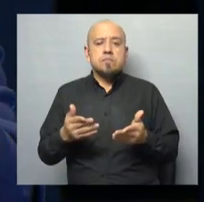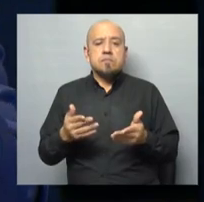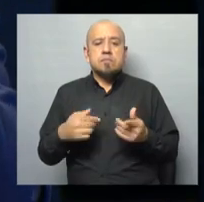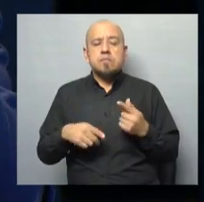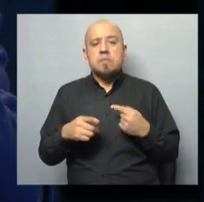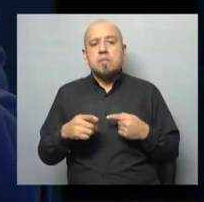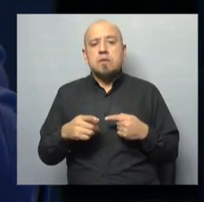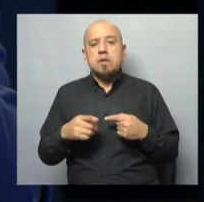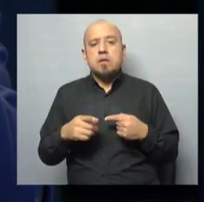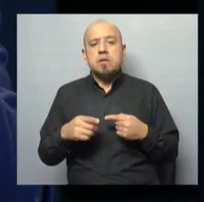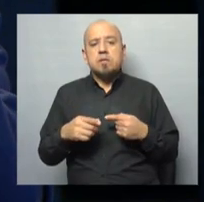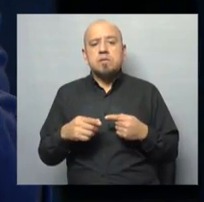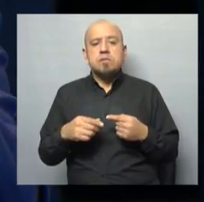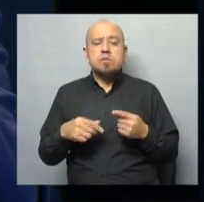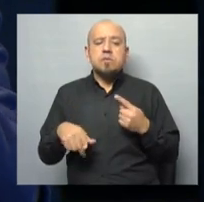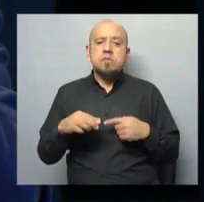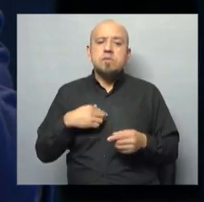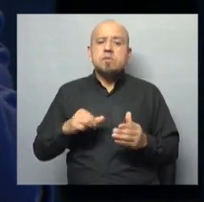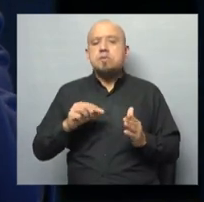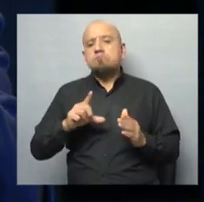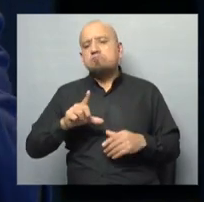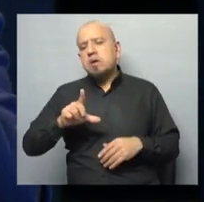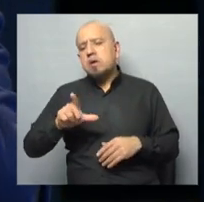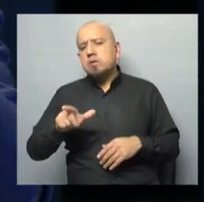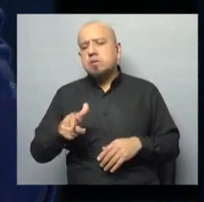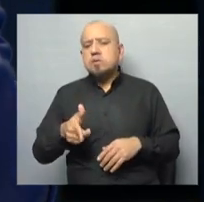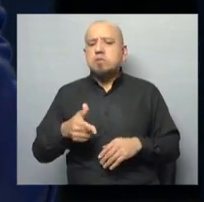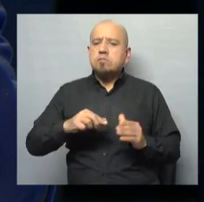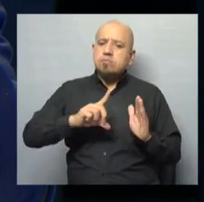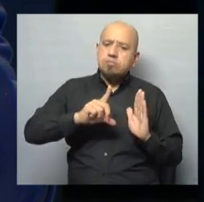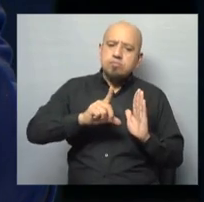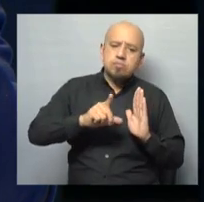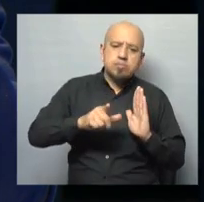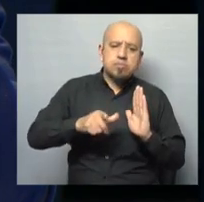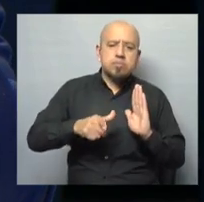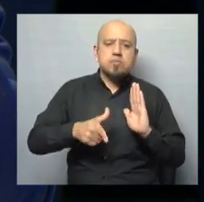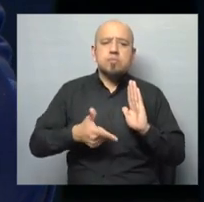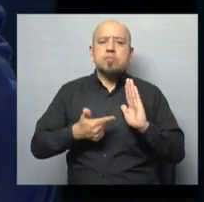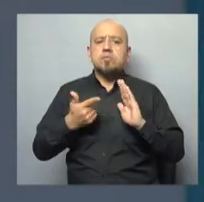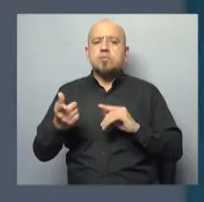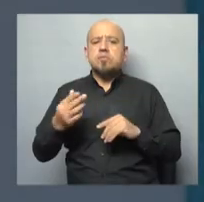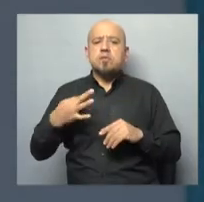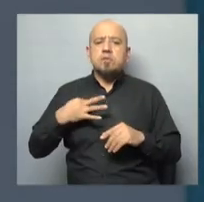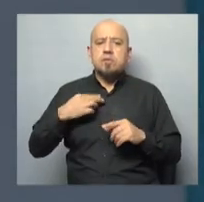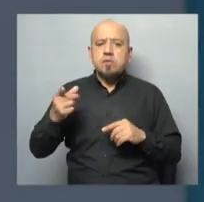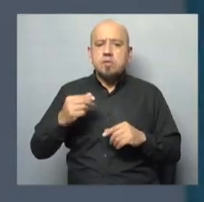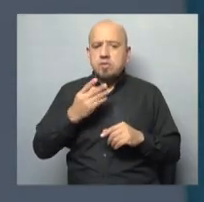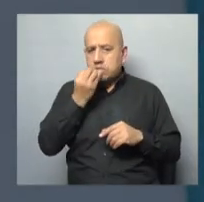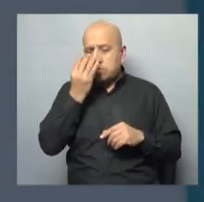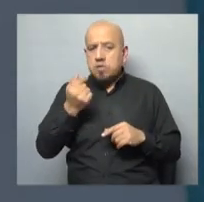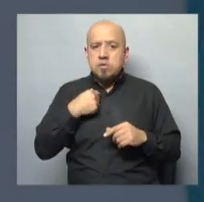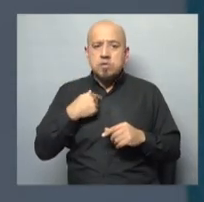motos pero que de repente tiene más lentitud para vivir o para hacer las cosas me encantan porque yo soy muy